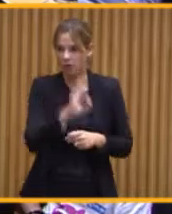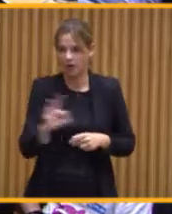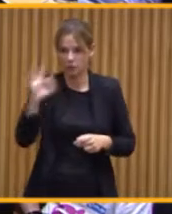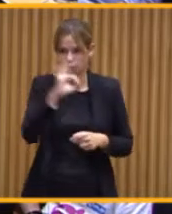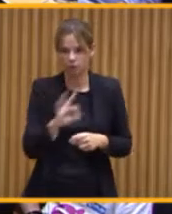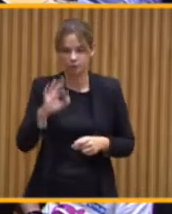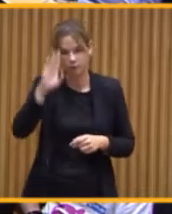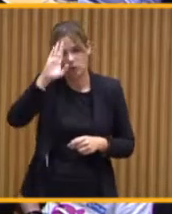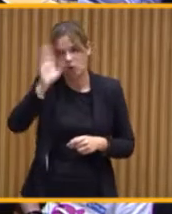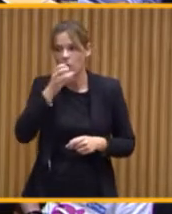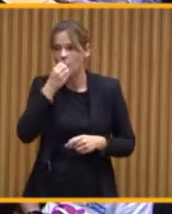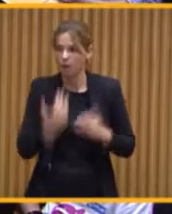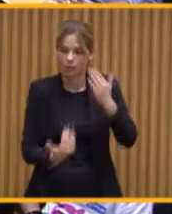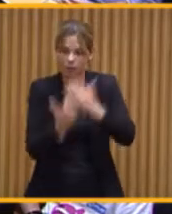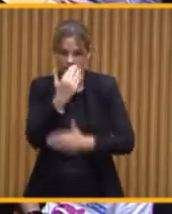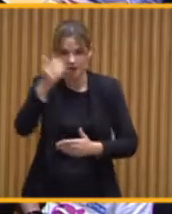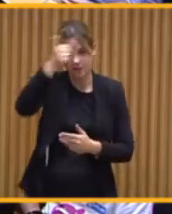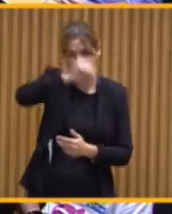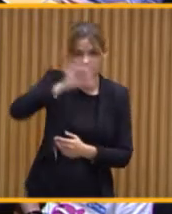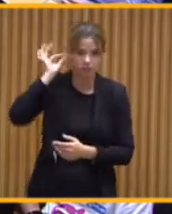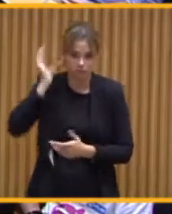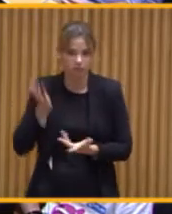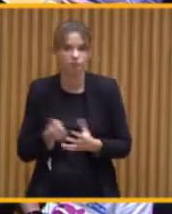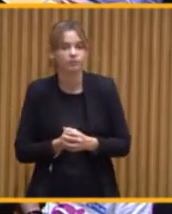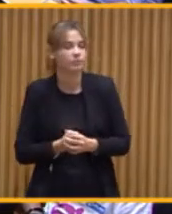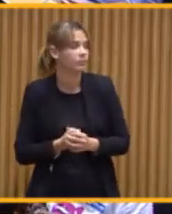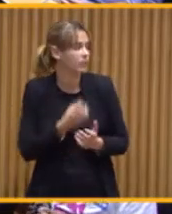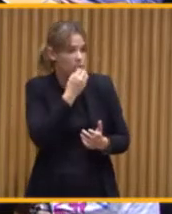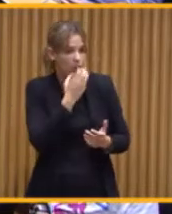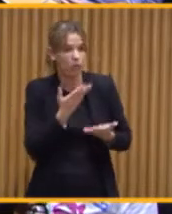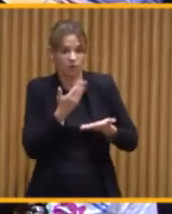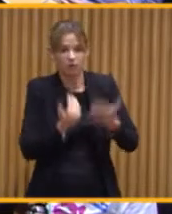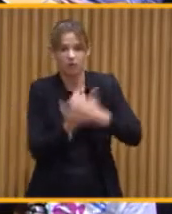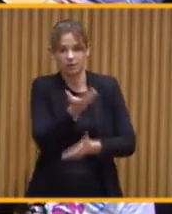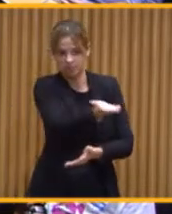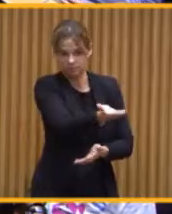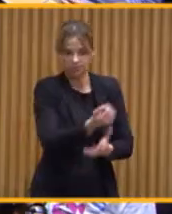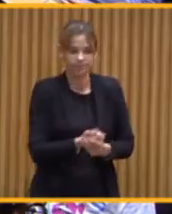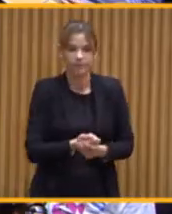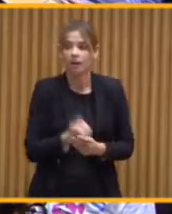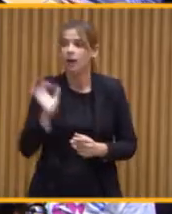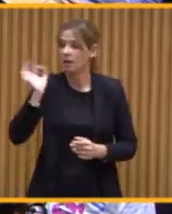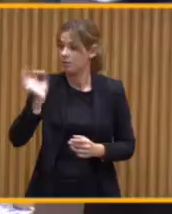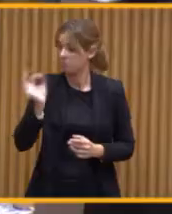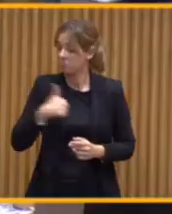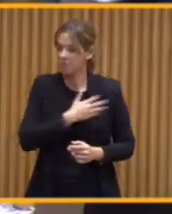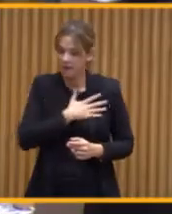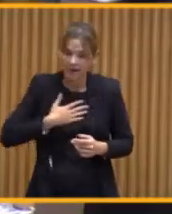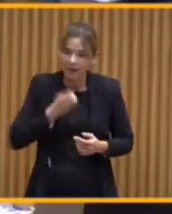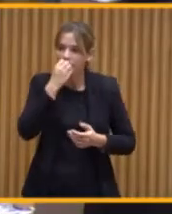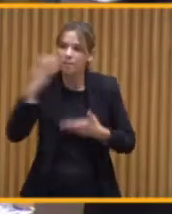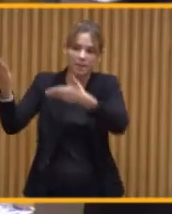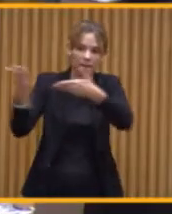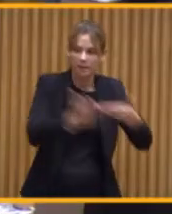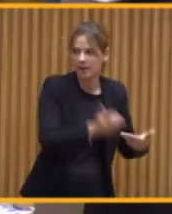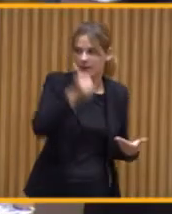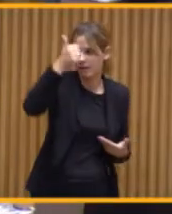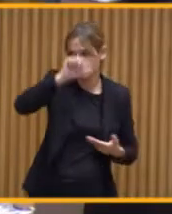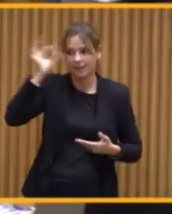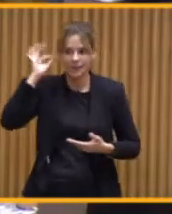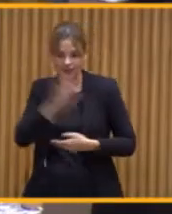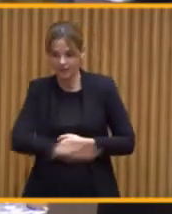hola buenos días a todas ya todos buenos días a vosotras la verdad es que quería daros la bienvenida a todos los niños y niñas a